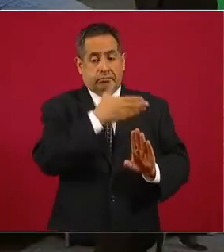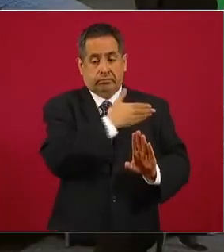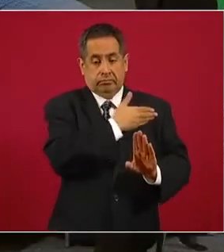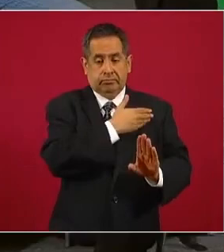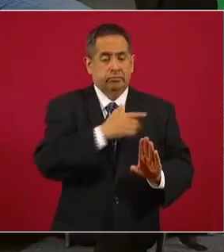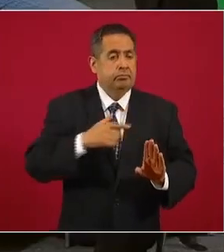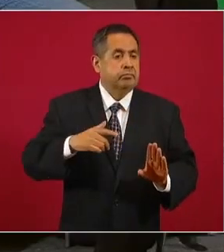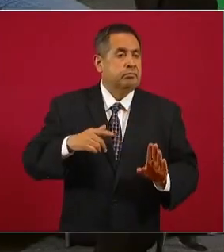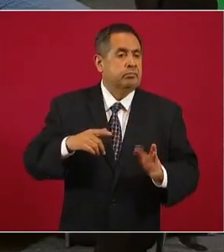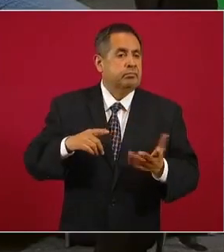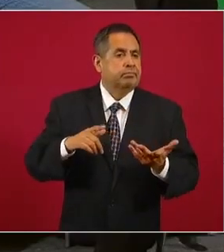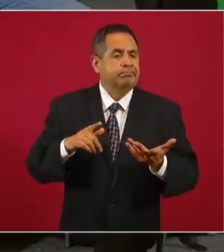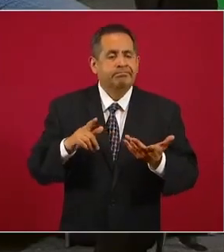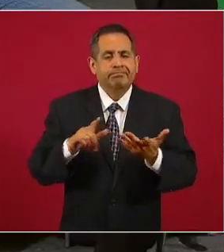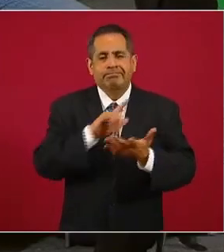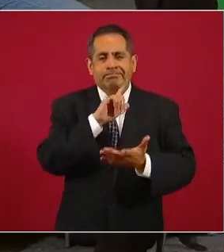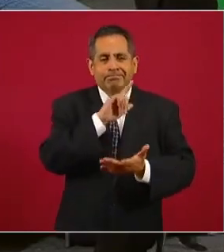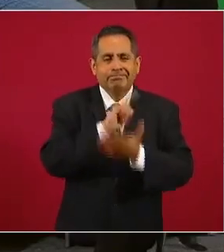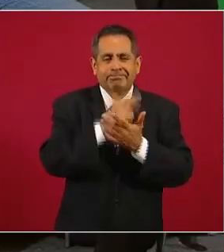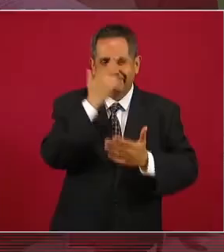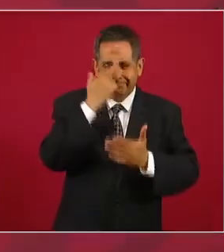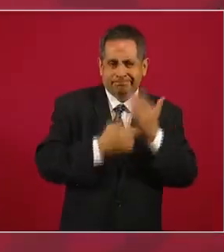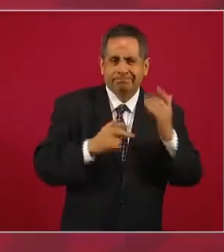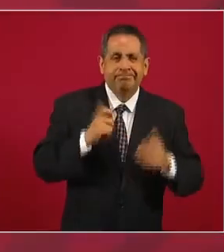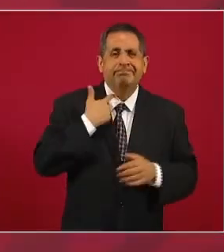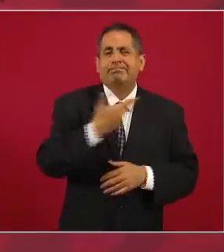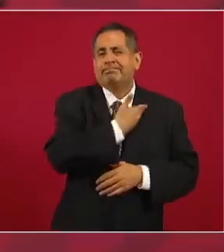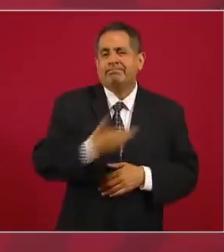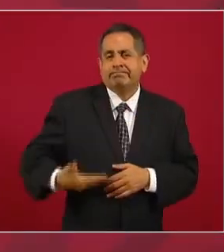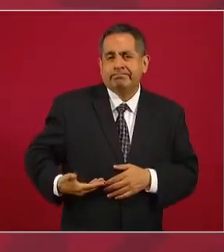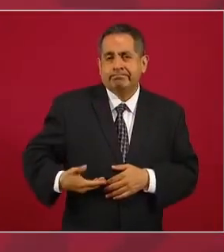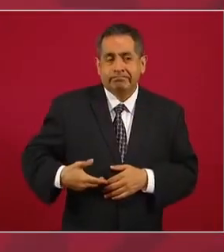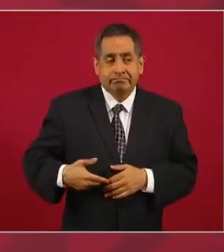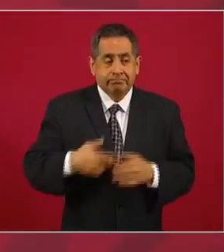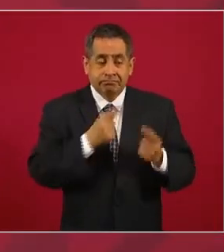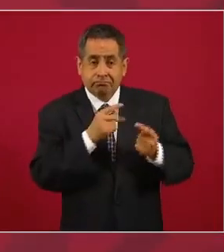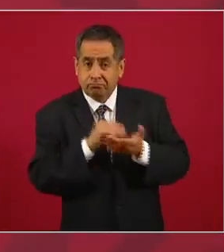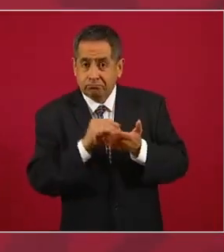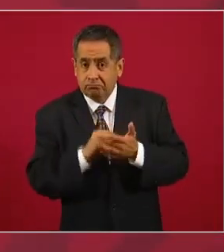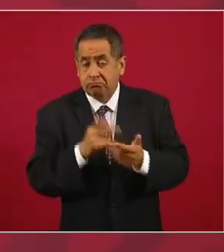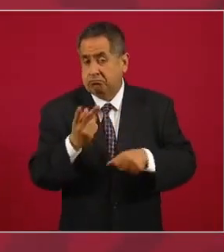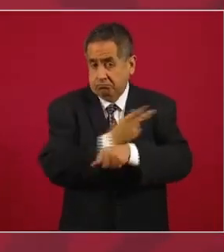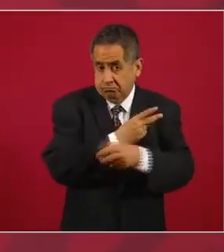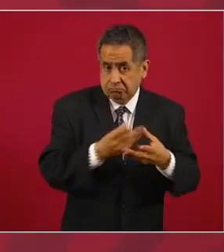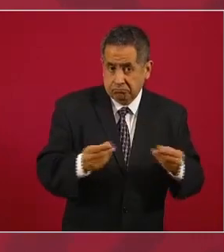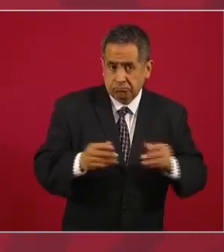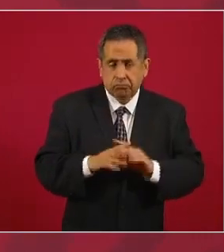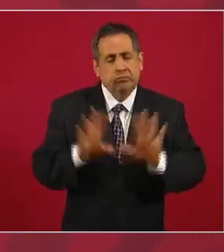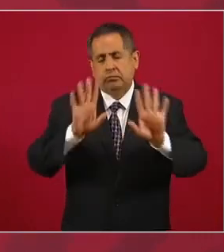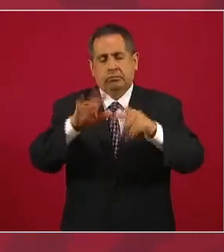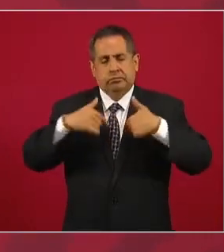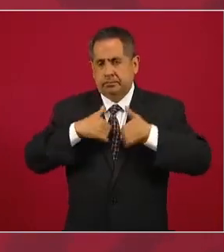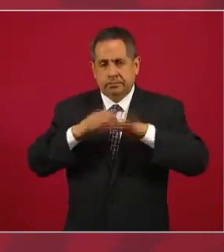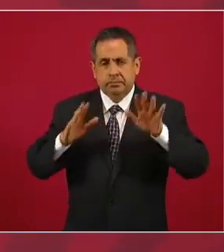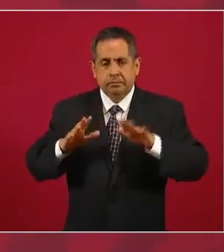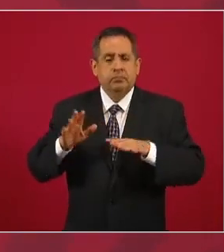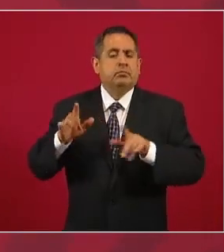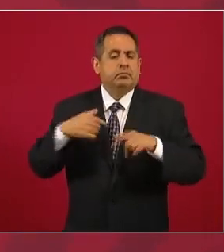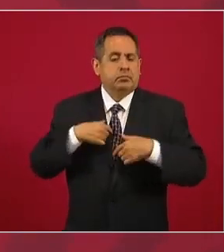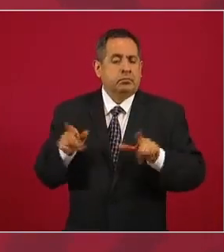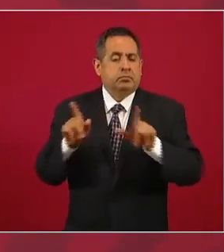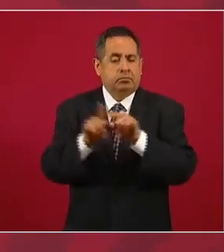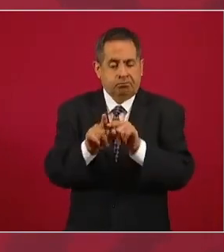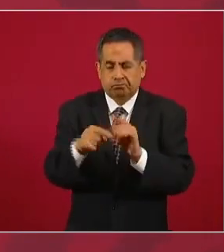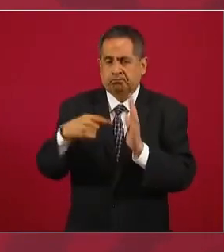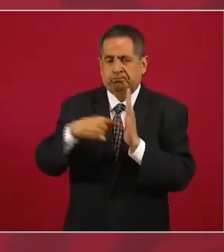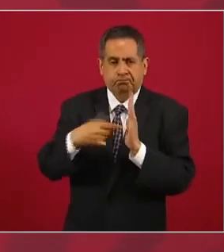expresidentes han prescrito? Eso lo tiene que decidir la autoridad competente. Nosotros lo que estamos haciendo es, de